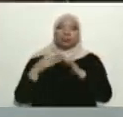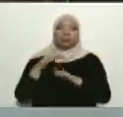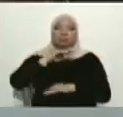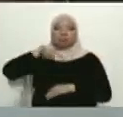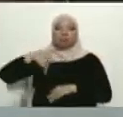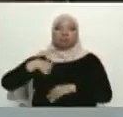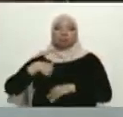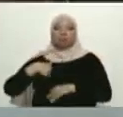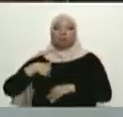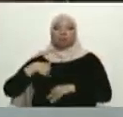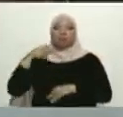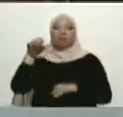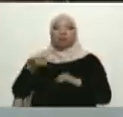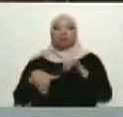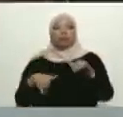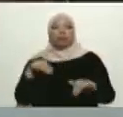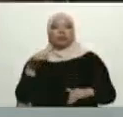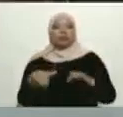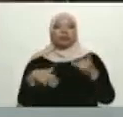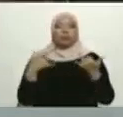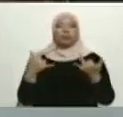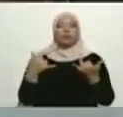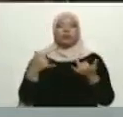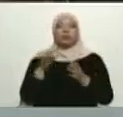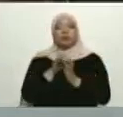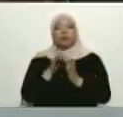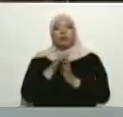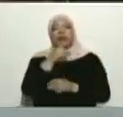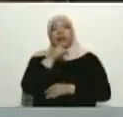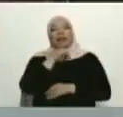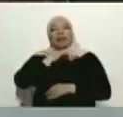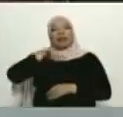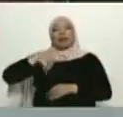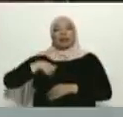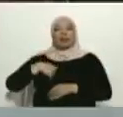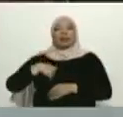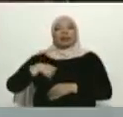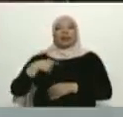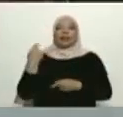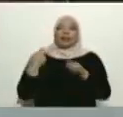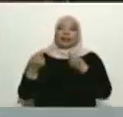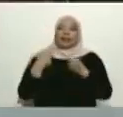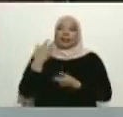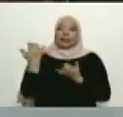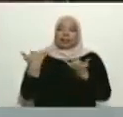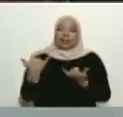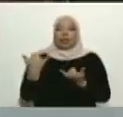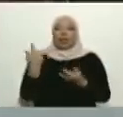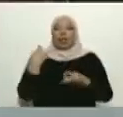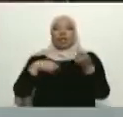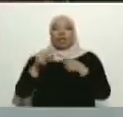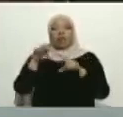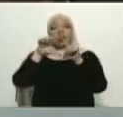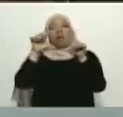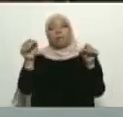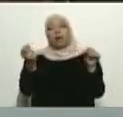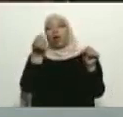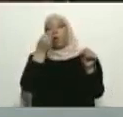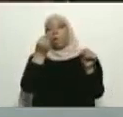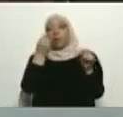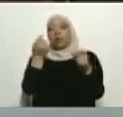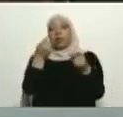es una playa por ejemplo una playa de Margarita y activó la economía local los que venden las empanadas los refrescos